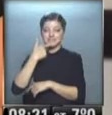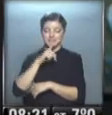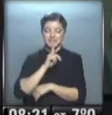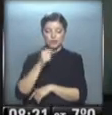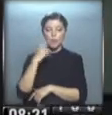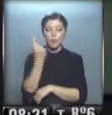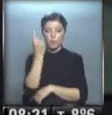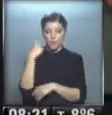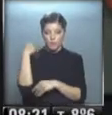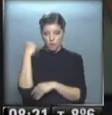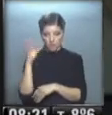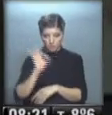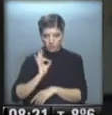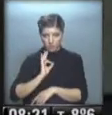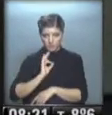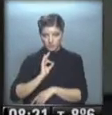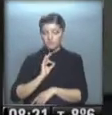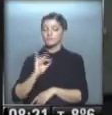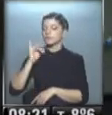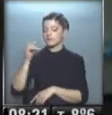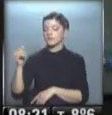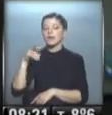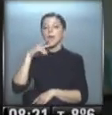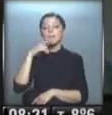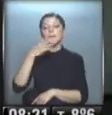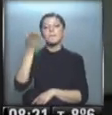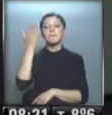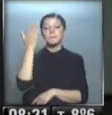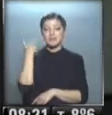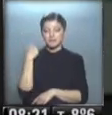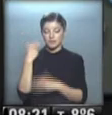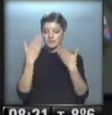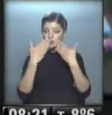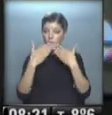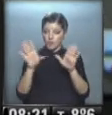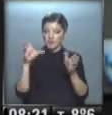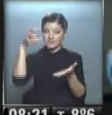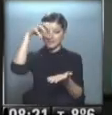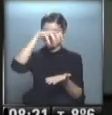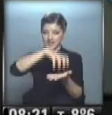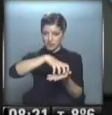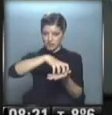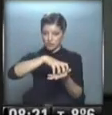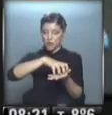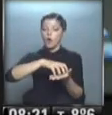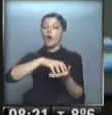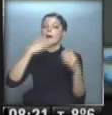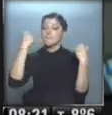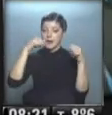resultados. Lo que se hizo el viernes fue inaugurar el centro de ensayos, que es donde